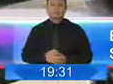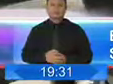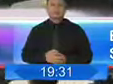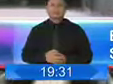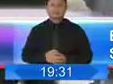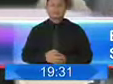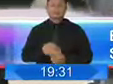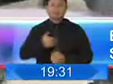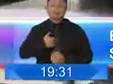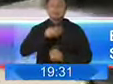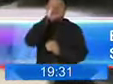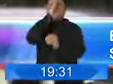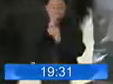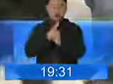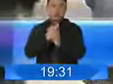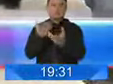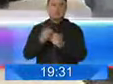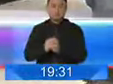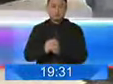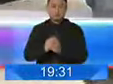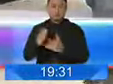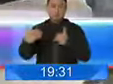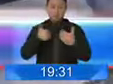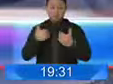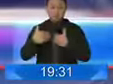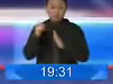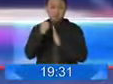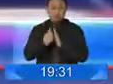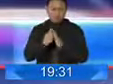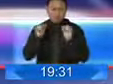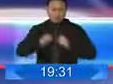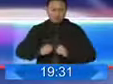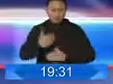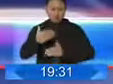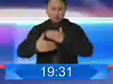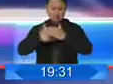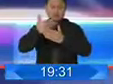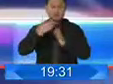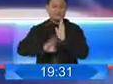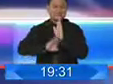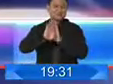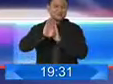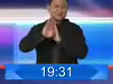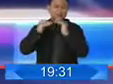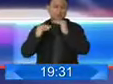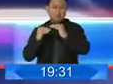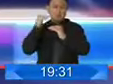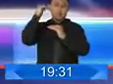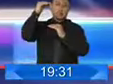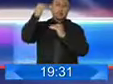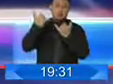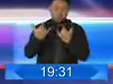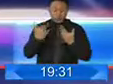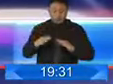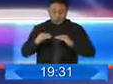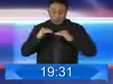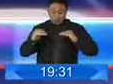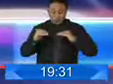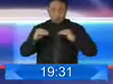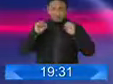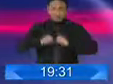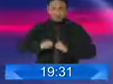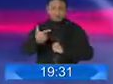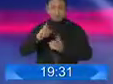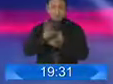Bueno, el objetivo de nosotros es crecer como artistas, o sea, poder llegar a otro nivel de lo que ya estábamos, de cantar solo